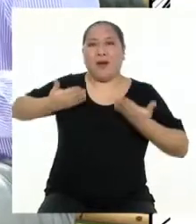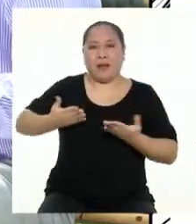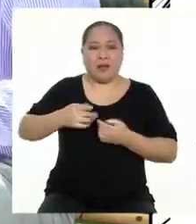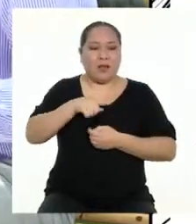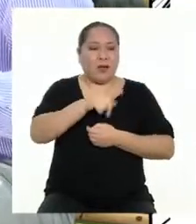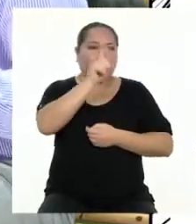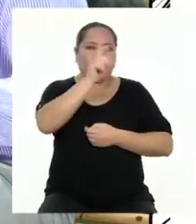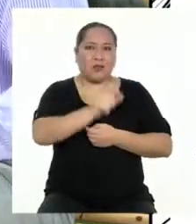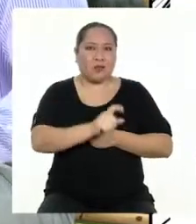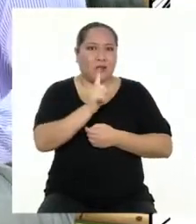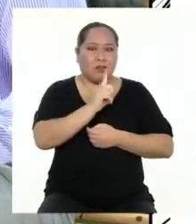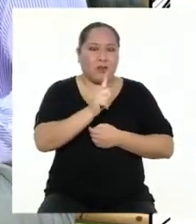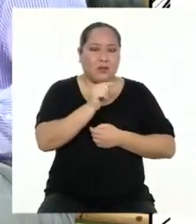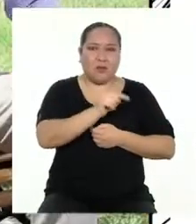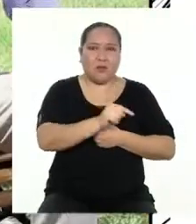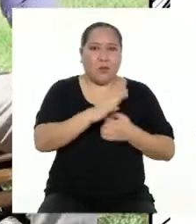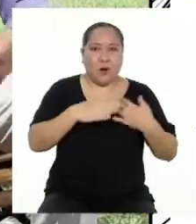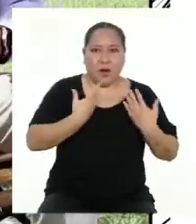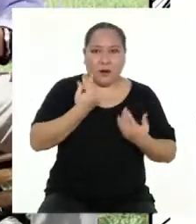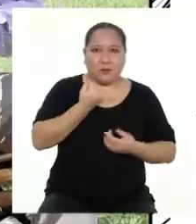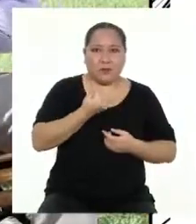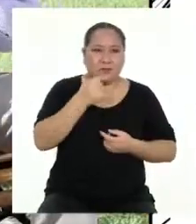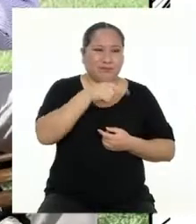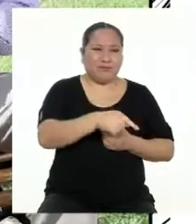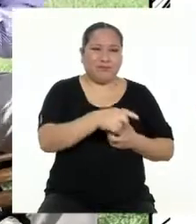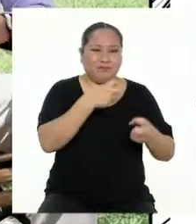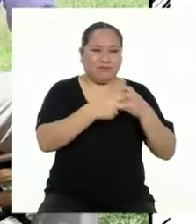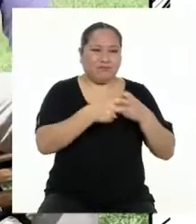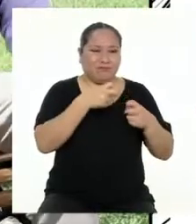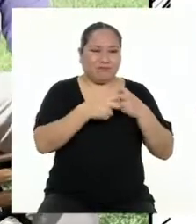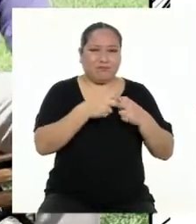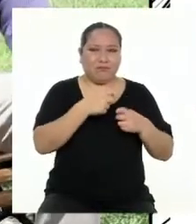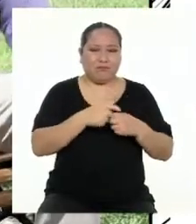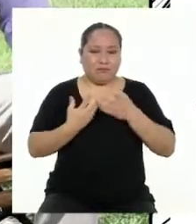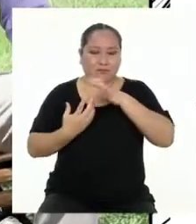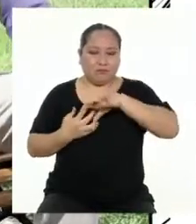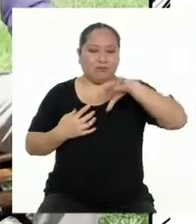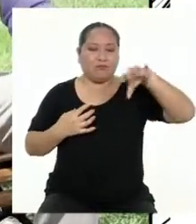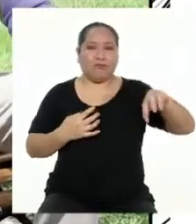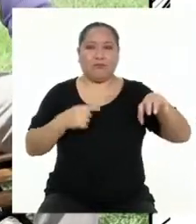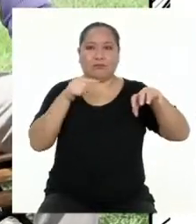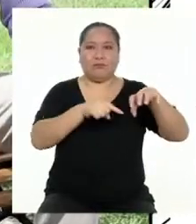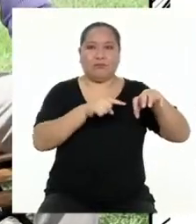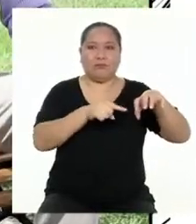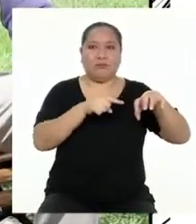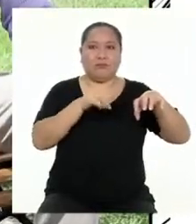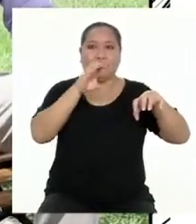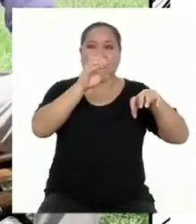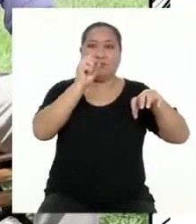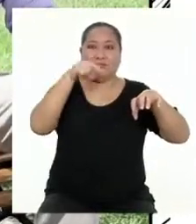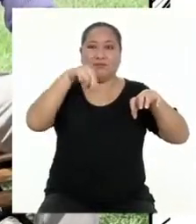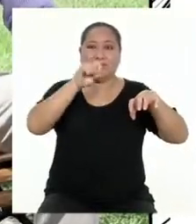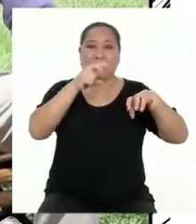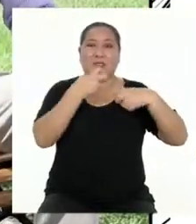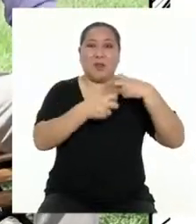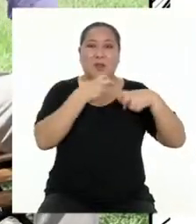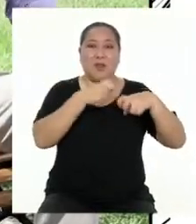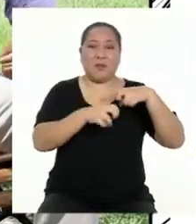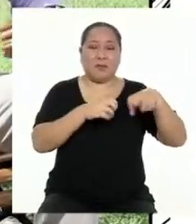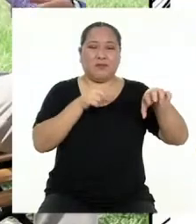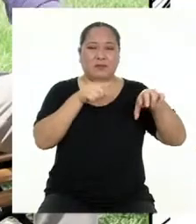lo que se está metiendo es en un problema muy grande, que ya está un poquito más ligado a la segunda consecuencia del consumismo, que está